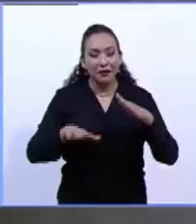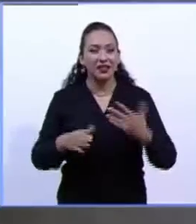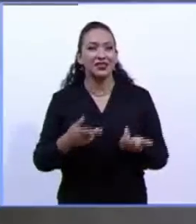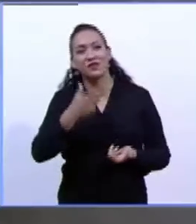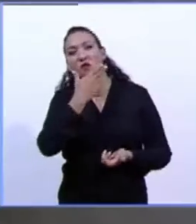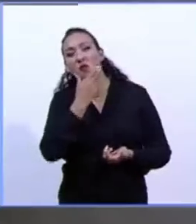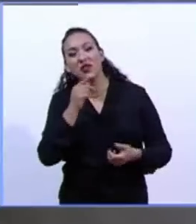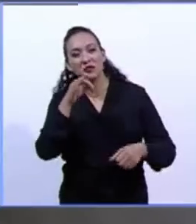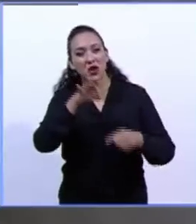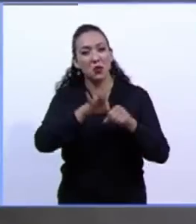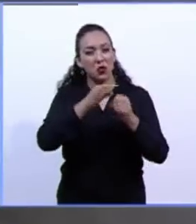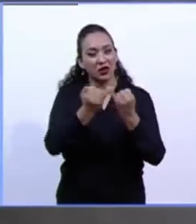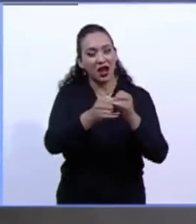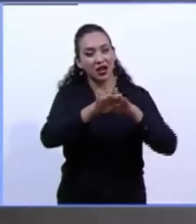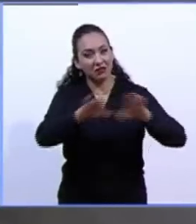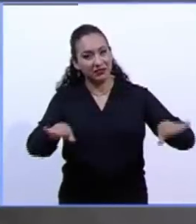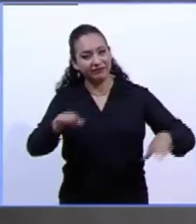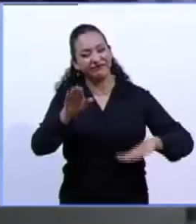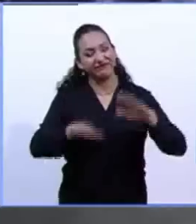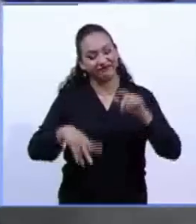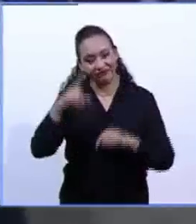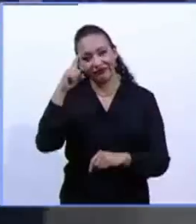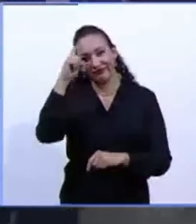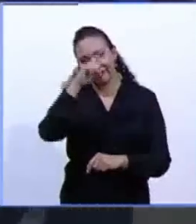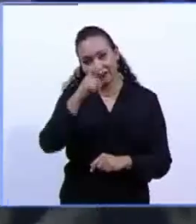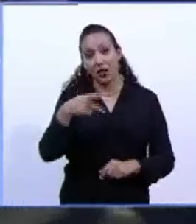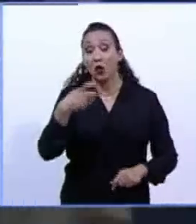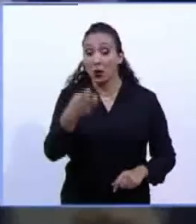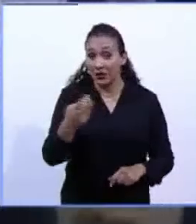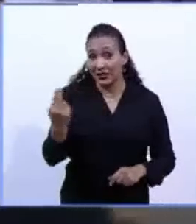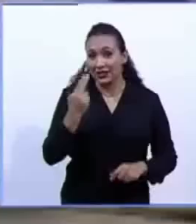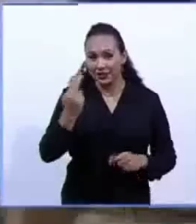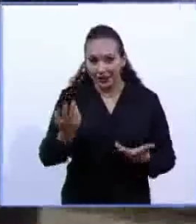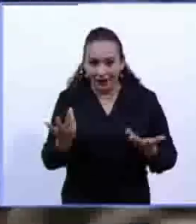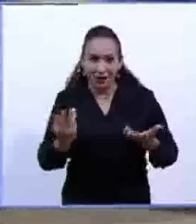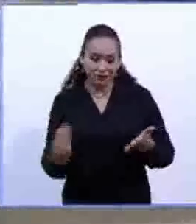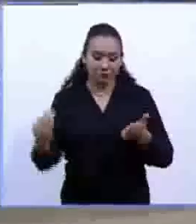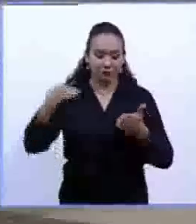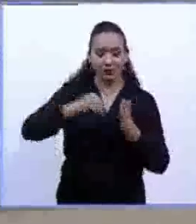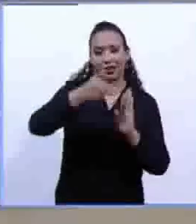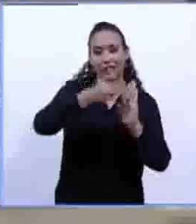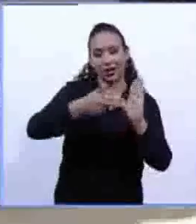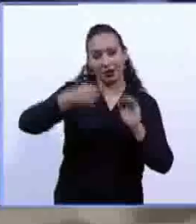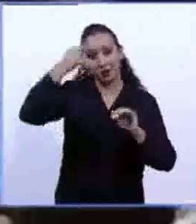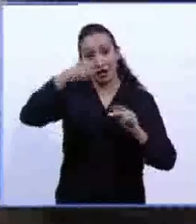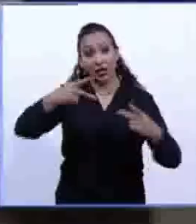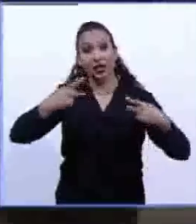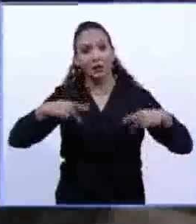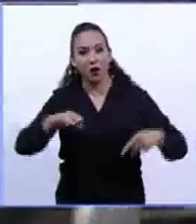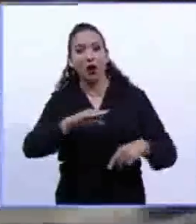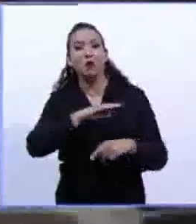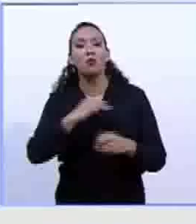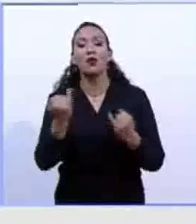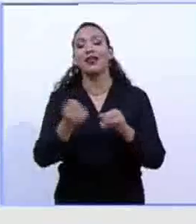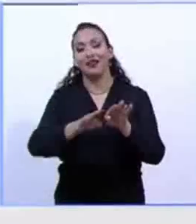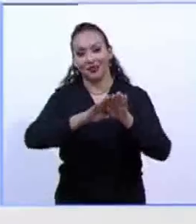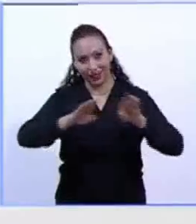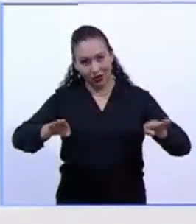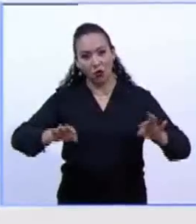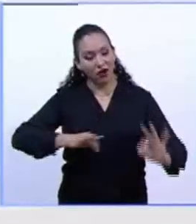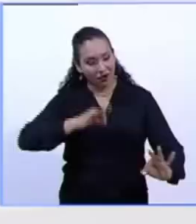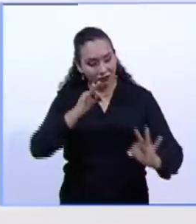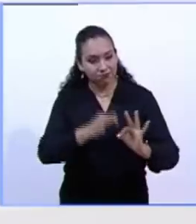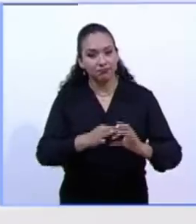complejos, es necesario construir nuevas herramientas que permitan abonar a una ciudadanía más inclusiva y representativa. Así